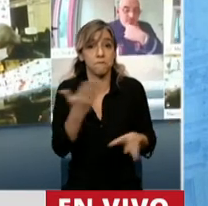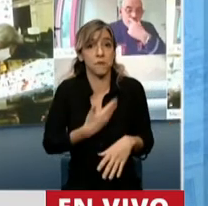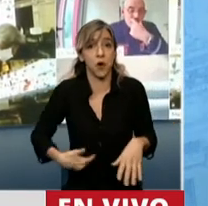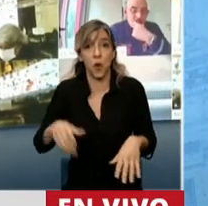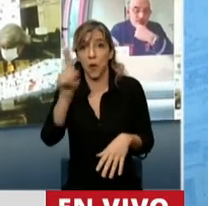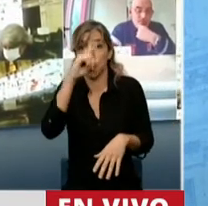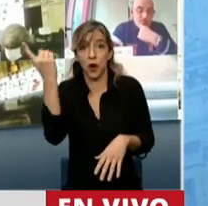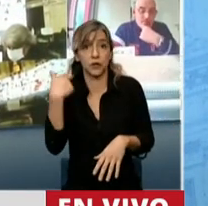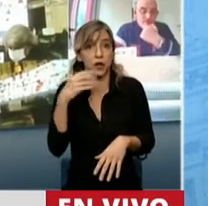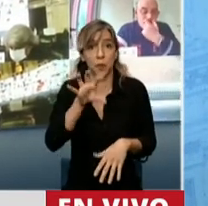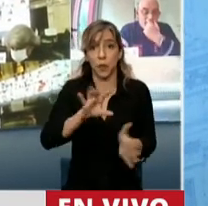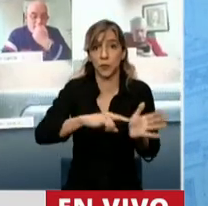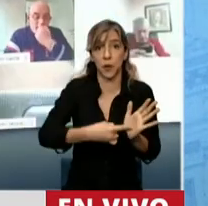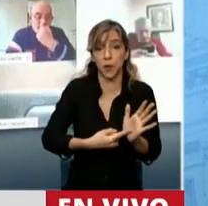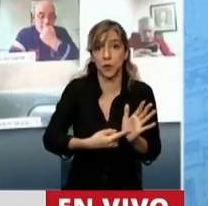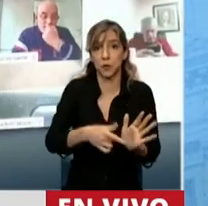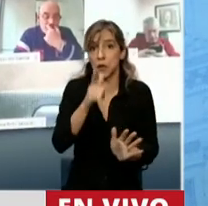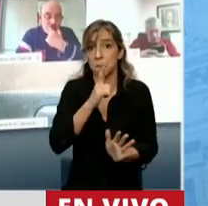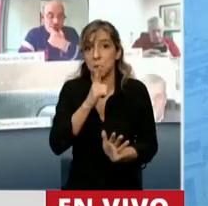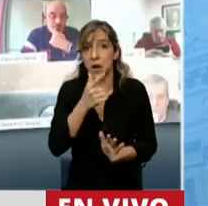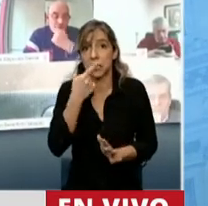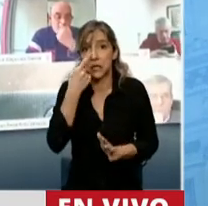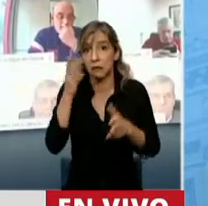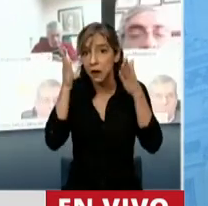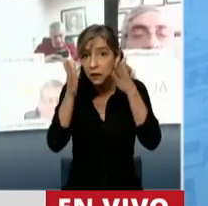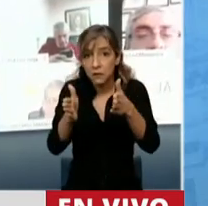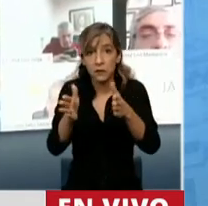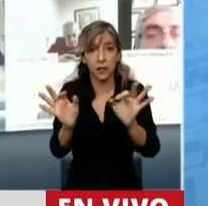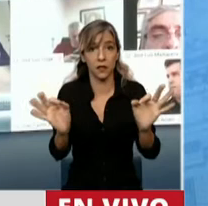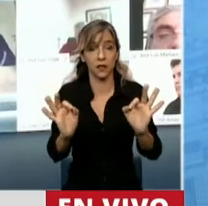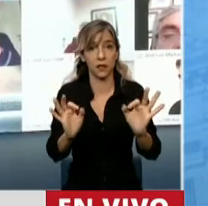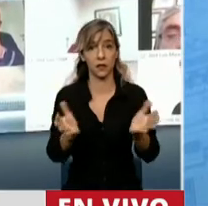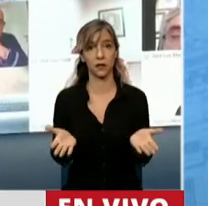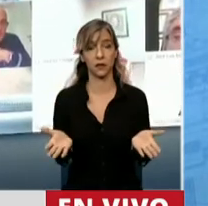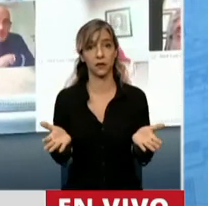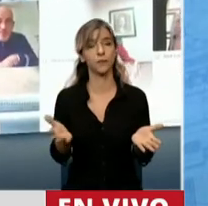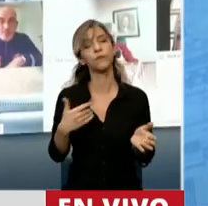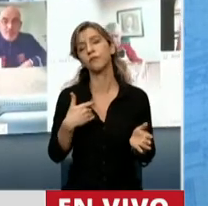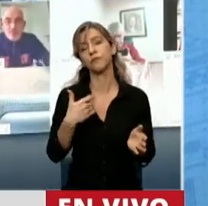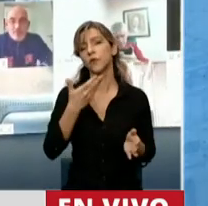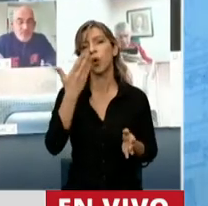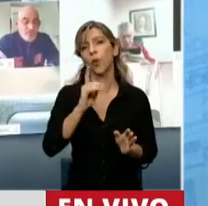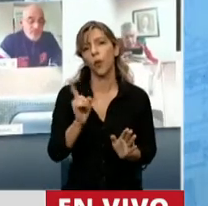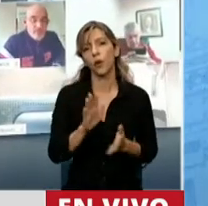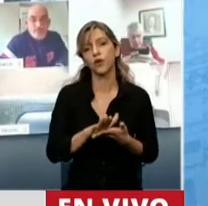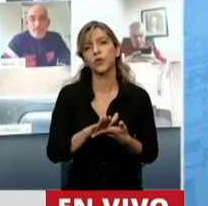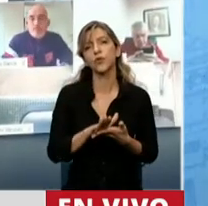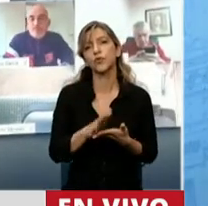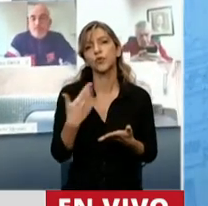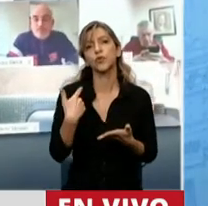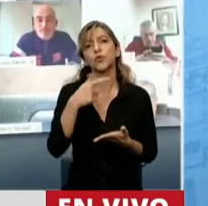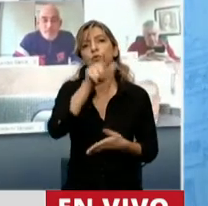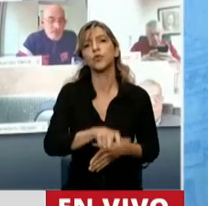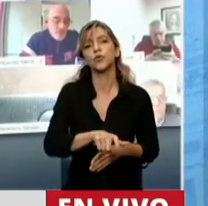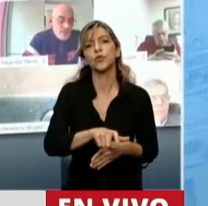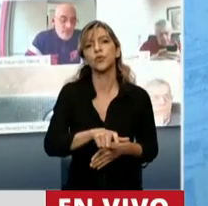tampoco de la provincia de Buenos Aires. No me voy a referir al caso de la desaparición de Facundo Astudillo, porque para eso lo van a